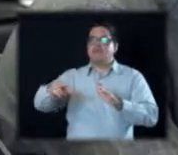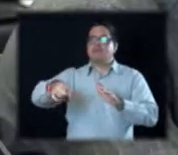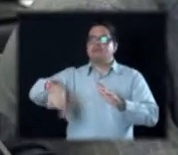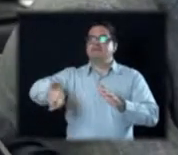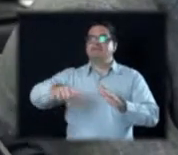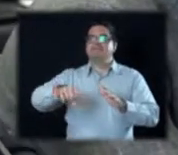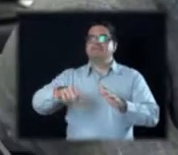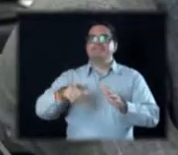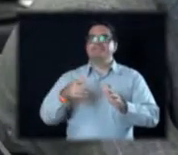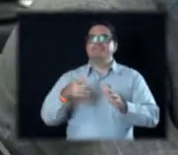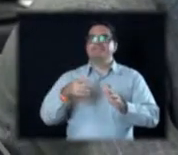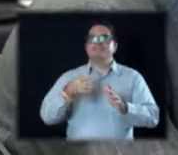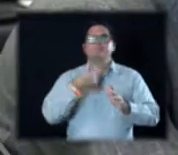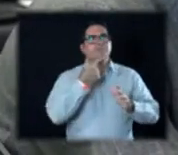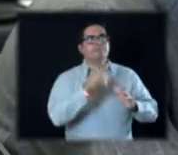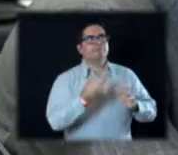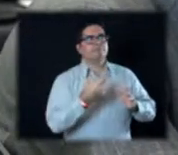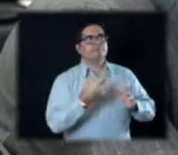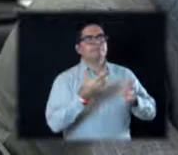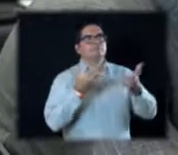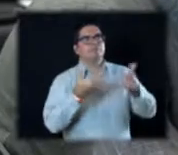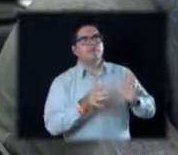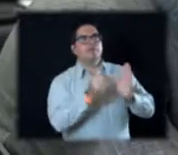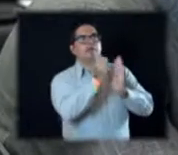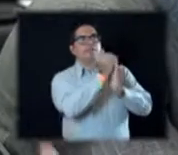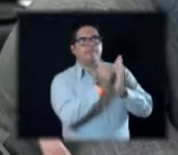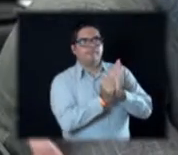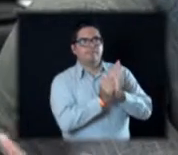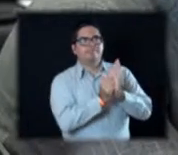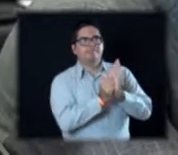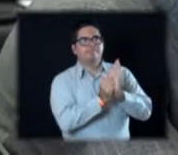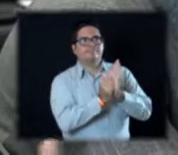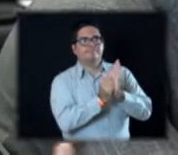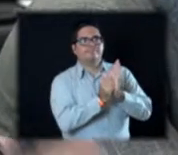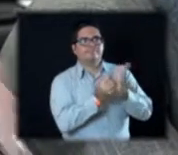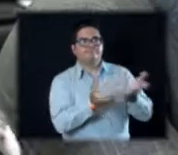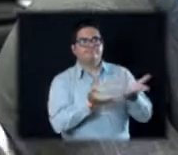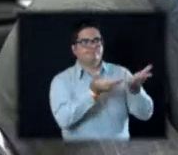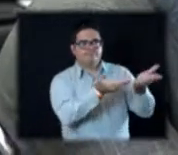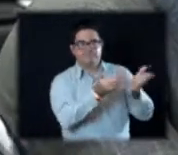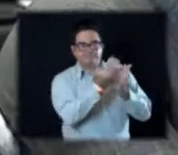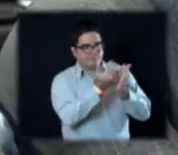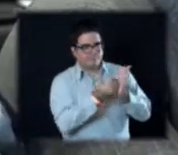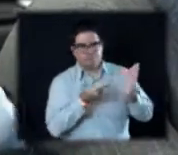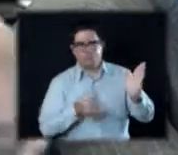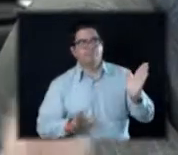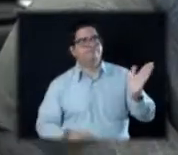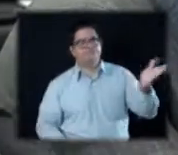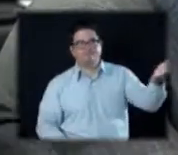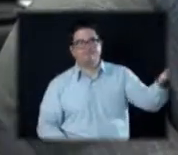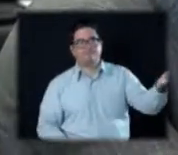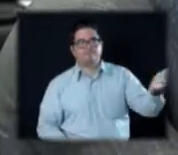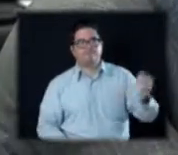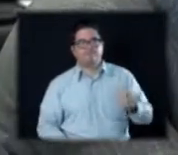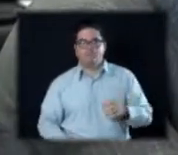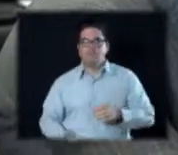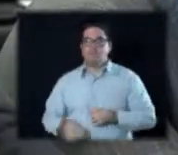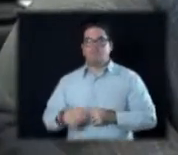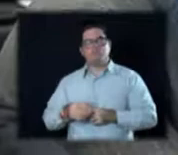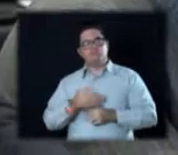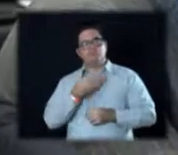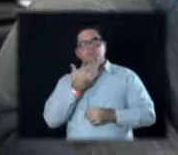una lista de todas las cuentas bancarias. Utilizando los números de seguro social